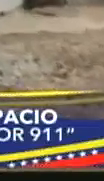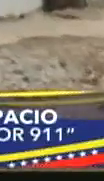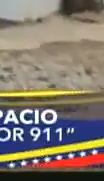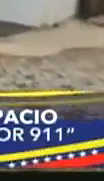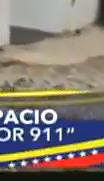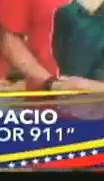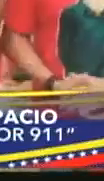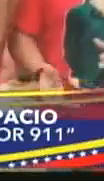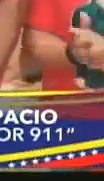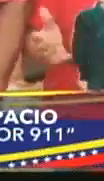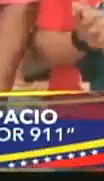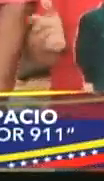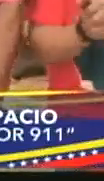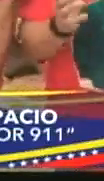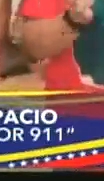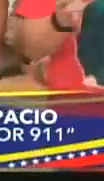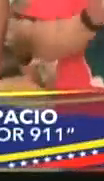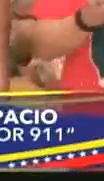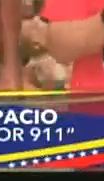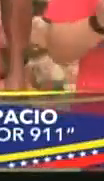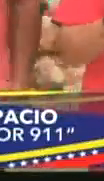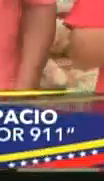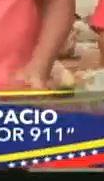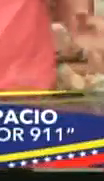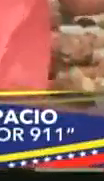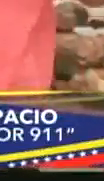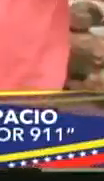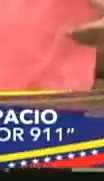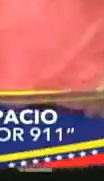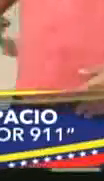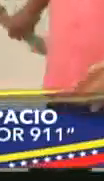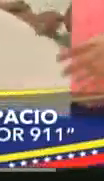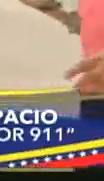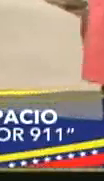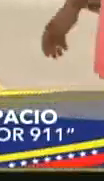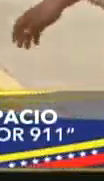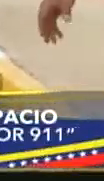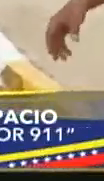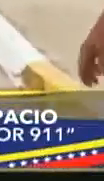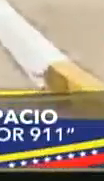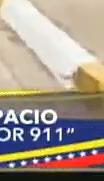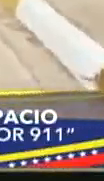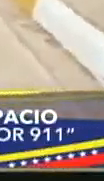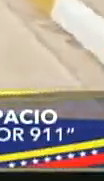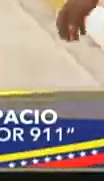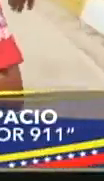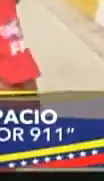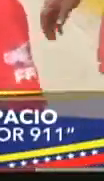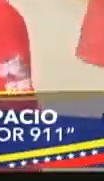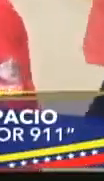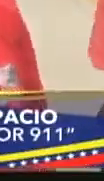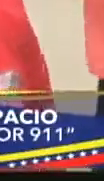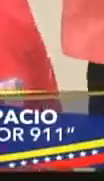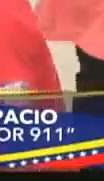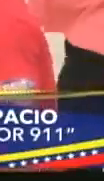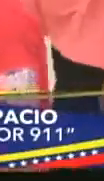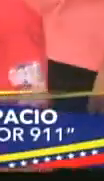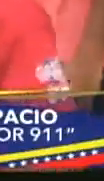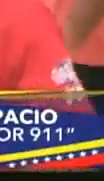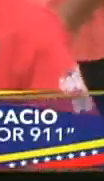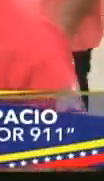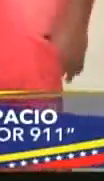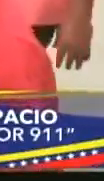aquí. Gracias, señor alcalde. En este momento, presidente, le estamos cumpliendo el sueño a 53 familias